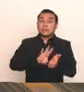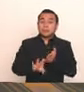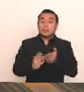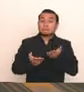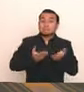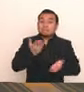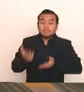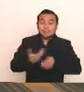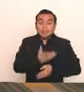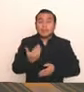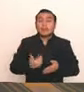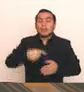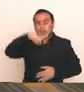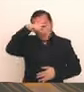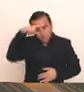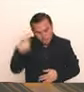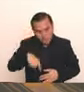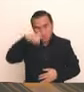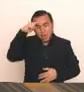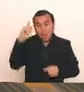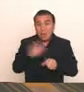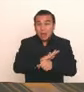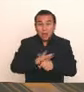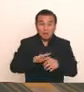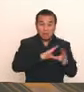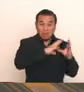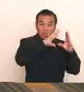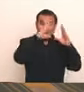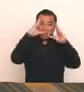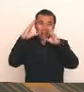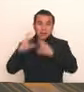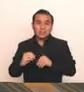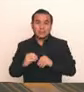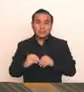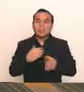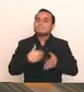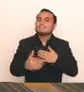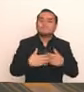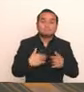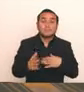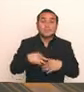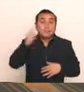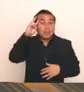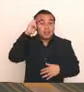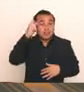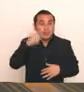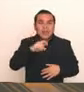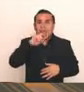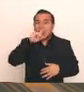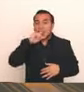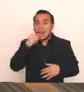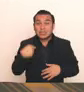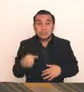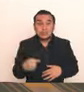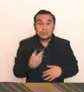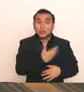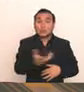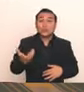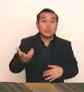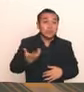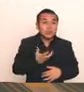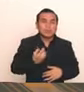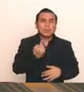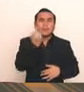el día siguiente volver a trabajar de sol a sol para que se repite el mismo ciclo de trabajo sin fin y pobreza de siempre a todos ellos